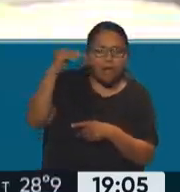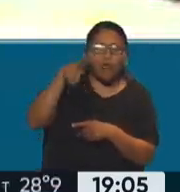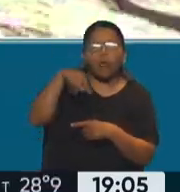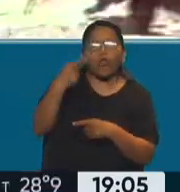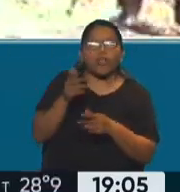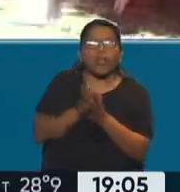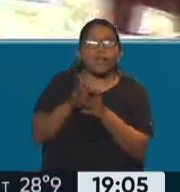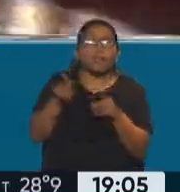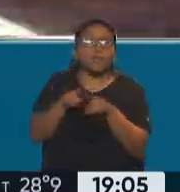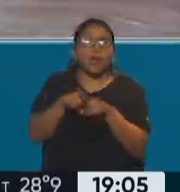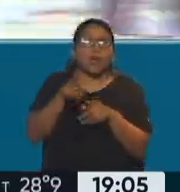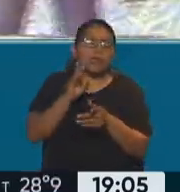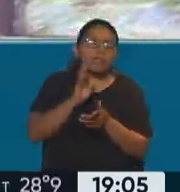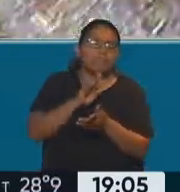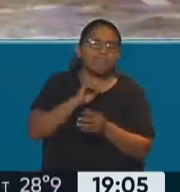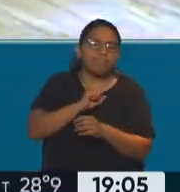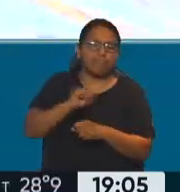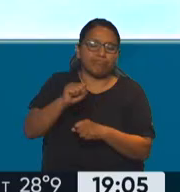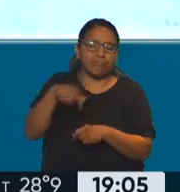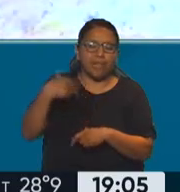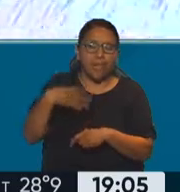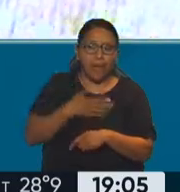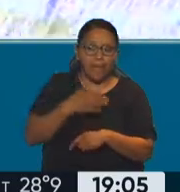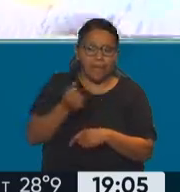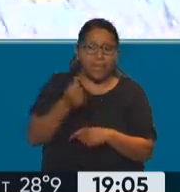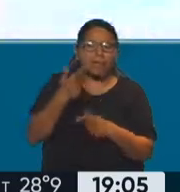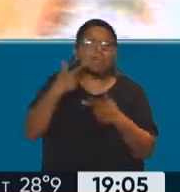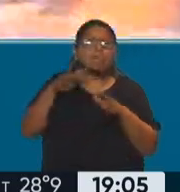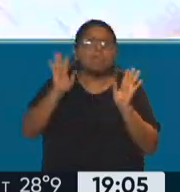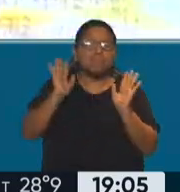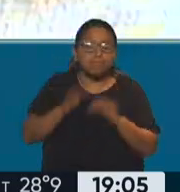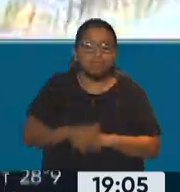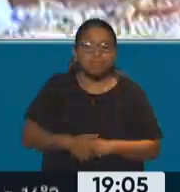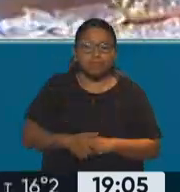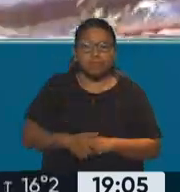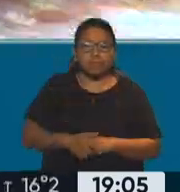y también a mi hermano de traición a la patria. ¿Bajarán la querella? Se preguntó.